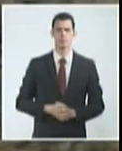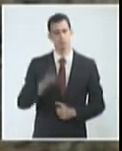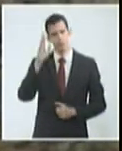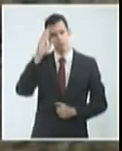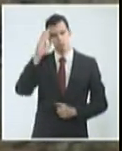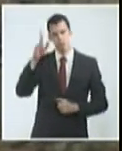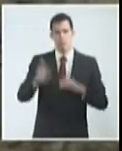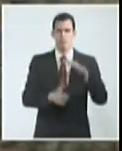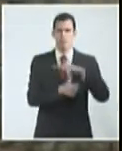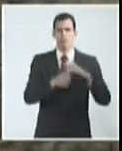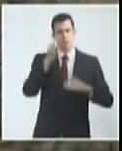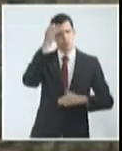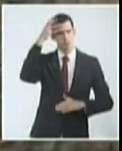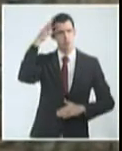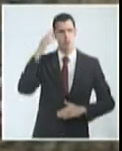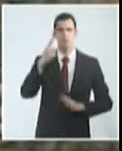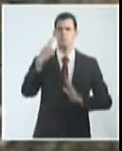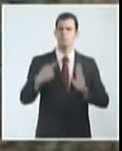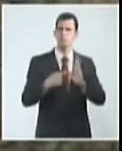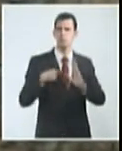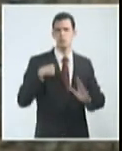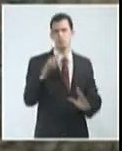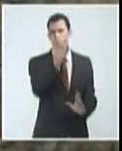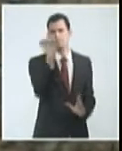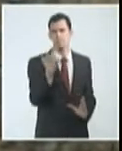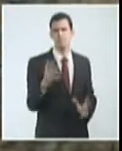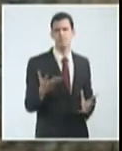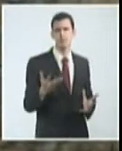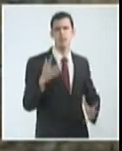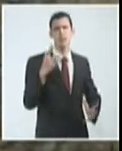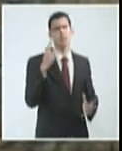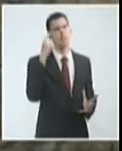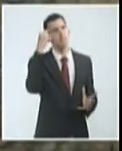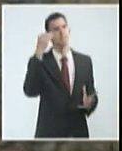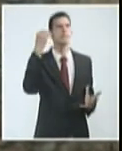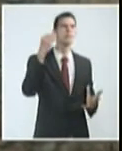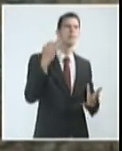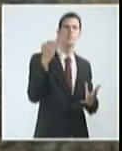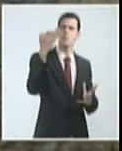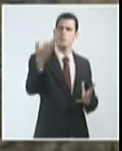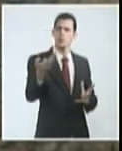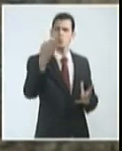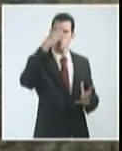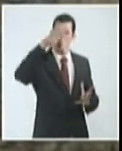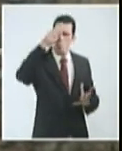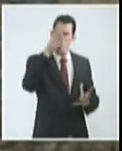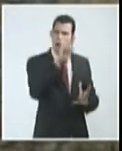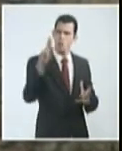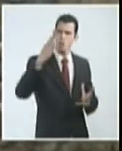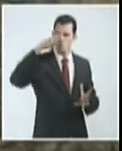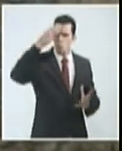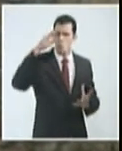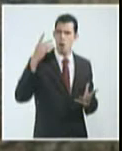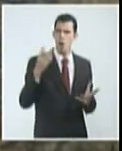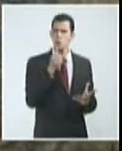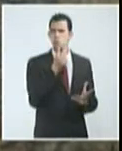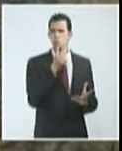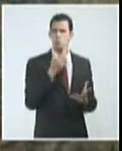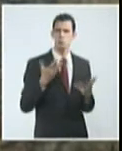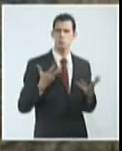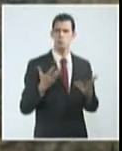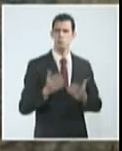mi comentario está enfocado un poco hacia los desafíos y el futuro de la nación y de la revolución cubana. Están los que piensan por estos